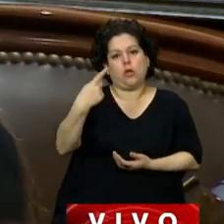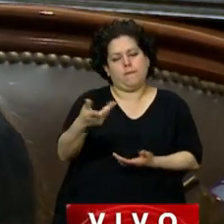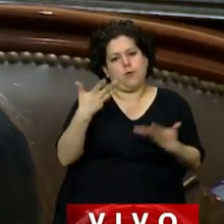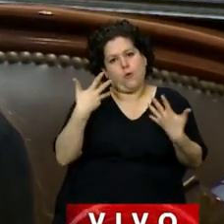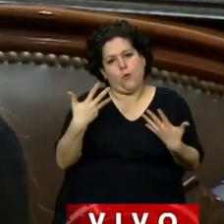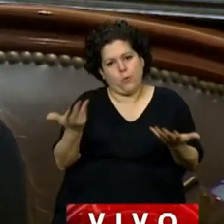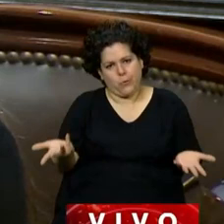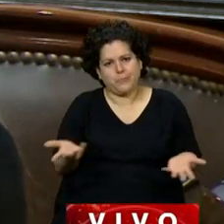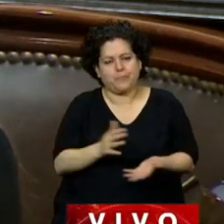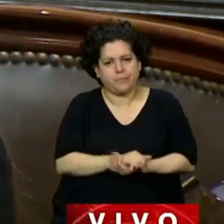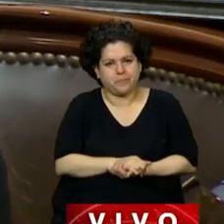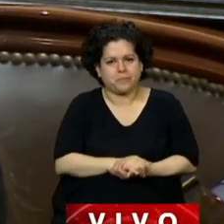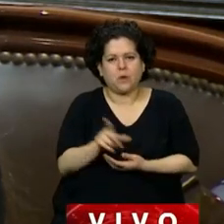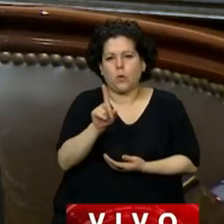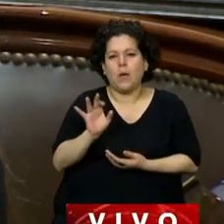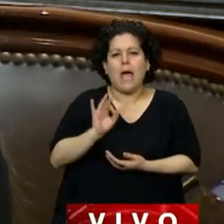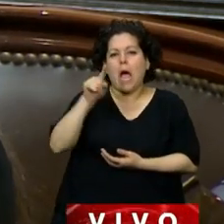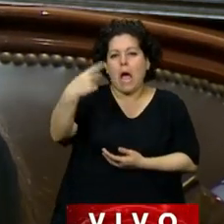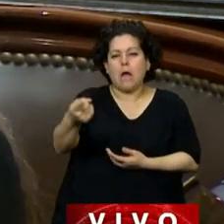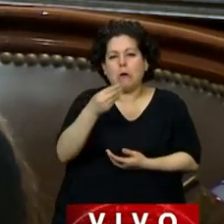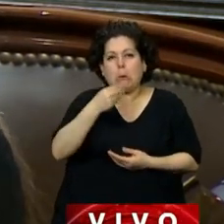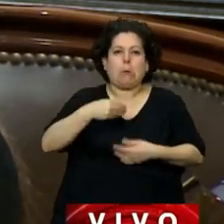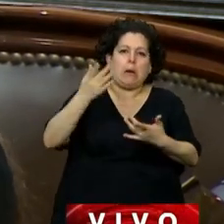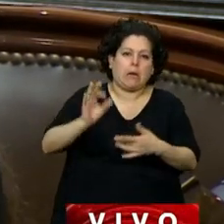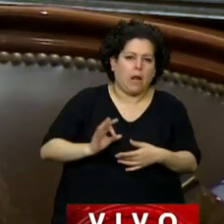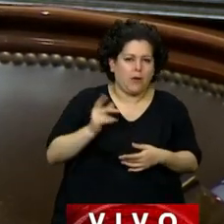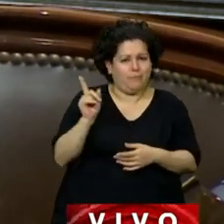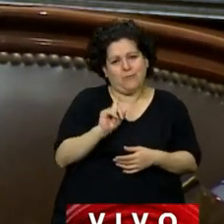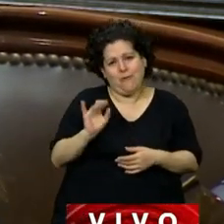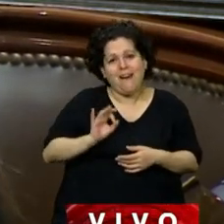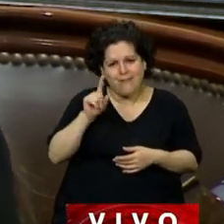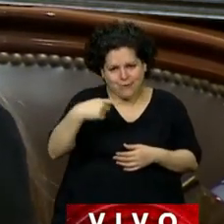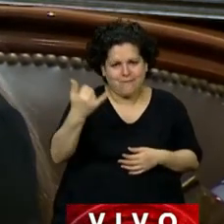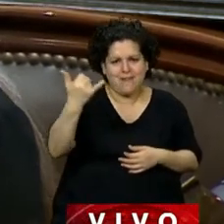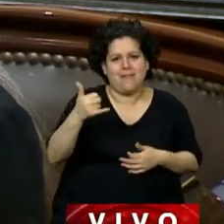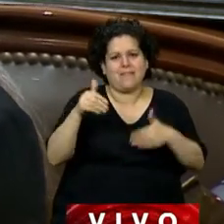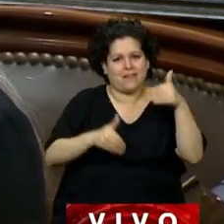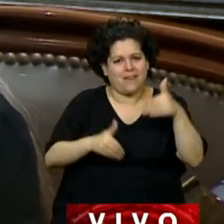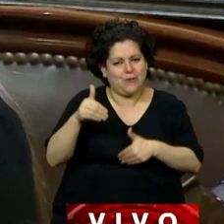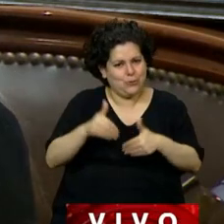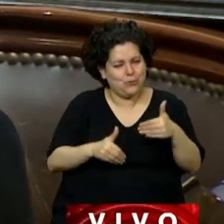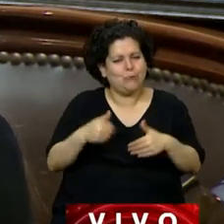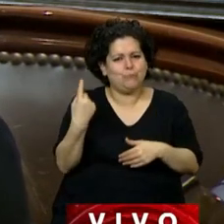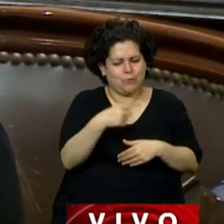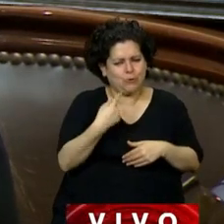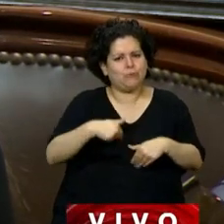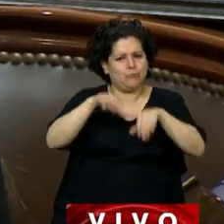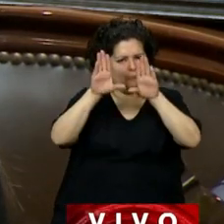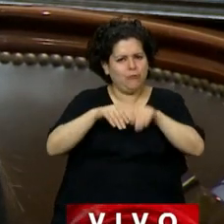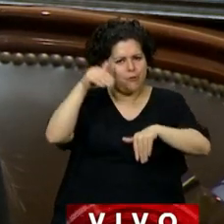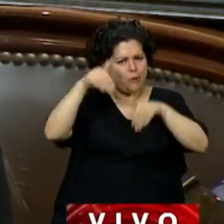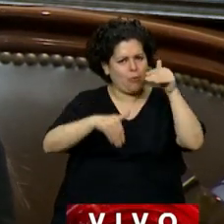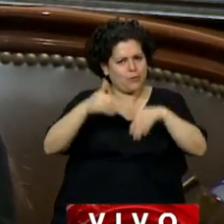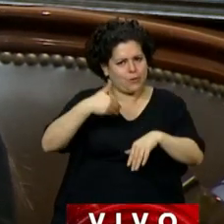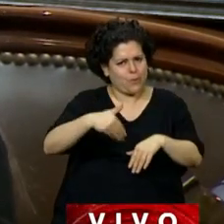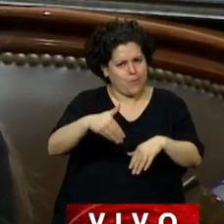obvio, porque no va a ser un año cualquiera, es un año de elecciones en donde vamos a votar todos los